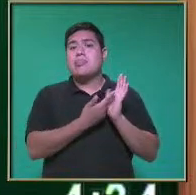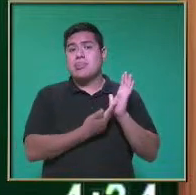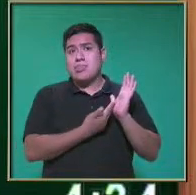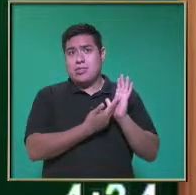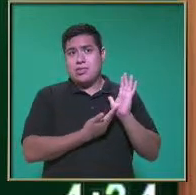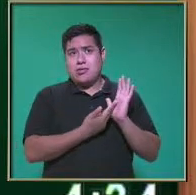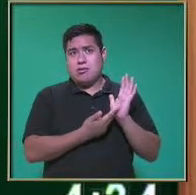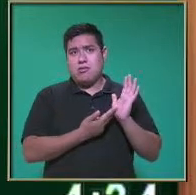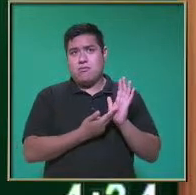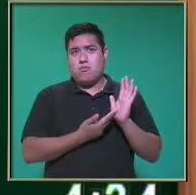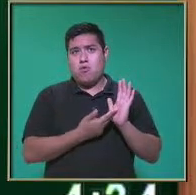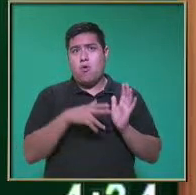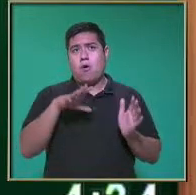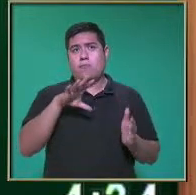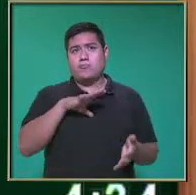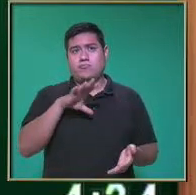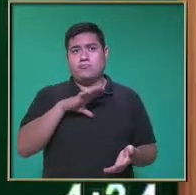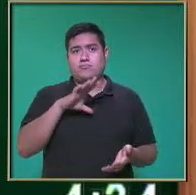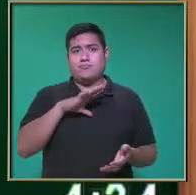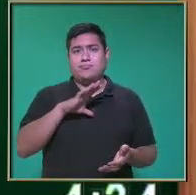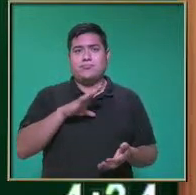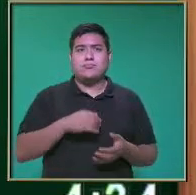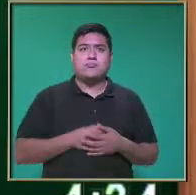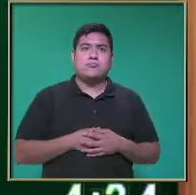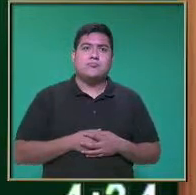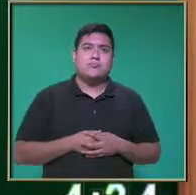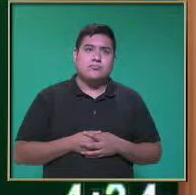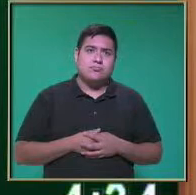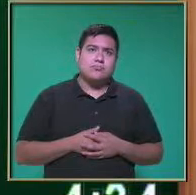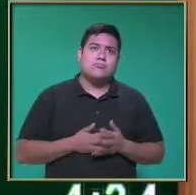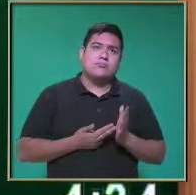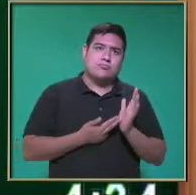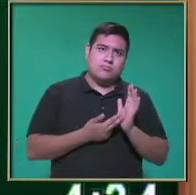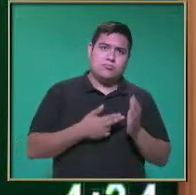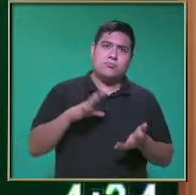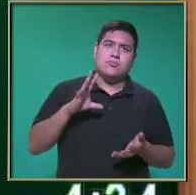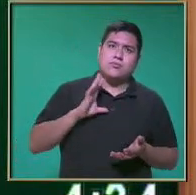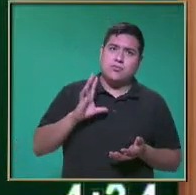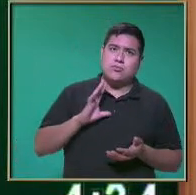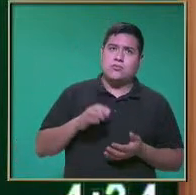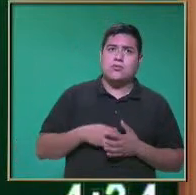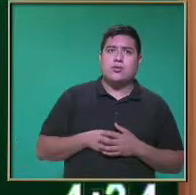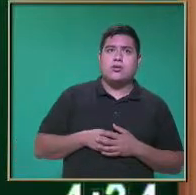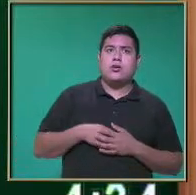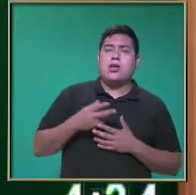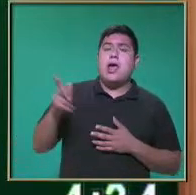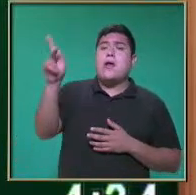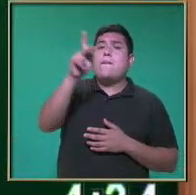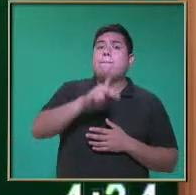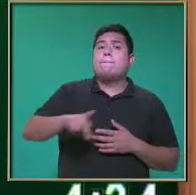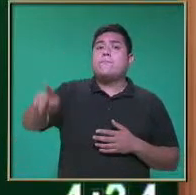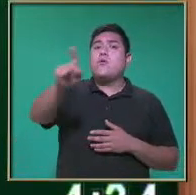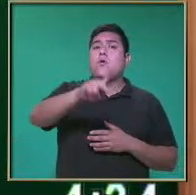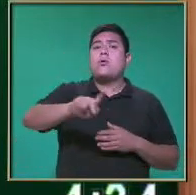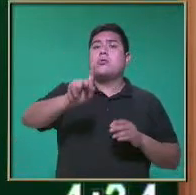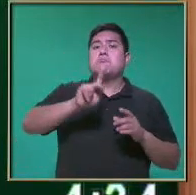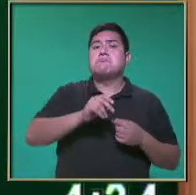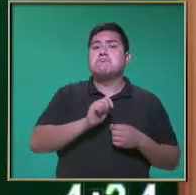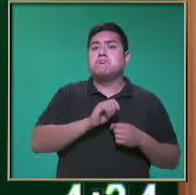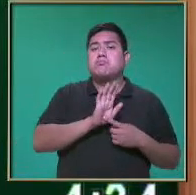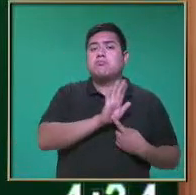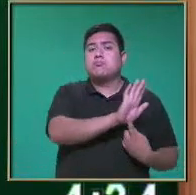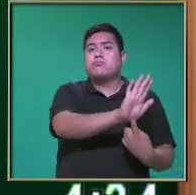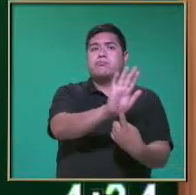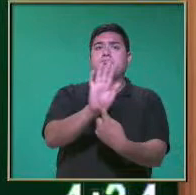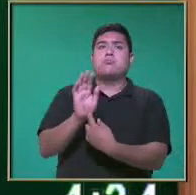en esta fábula? Como podemos ver aquí, we have drawings, tenemos dibujos. And at the end we have which is the intended audience.